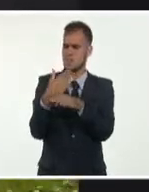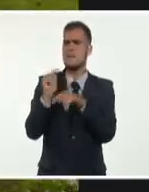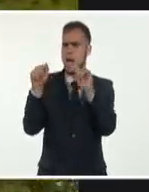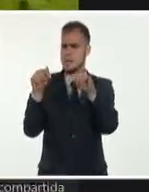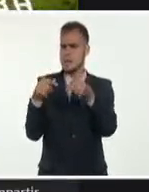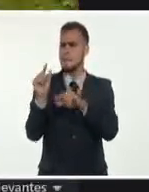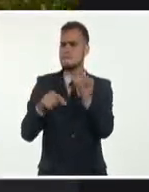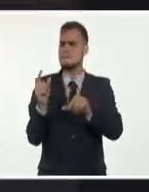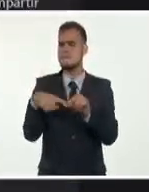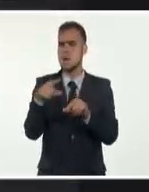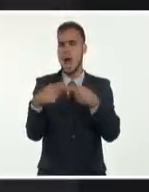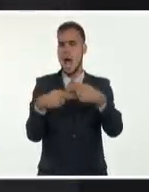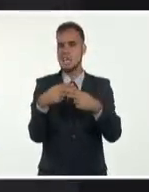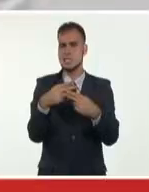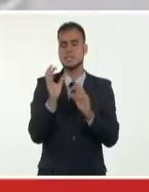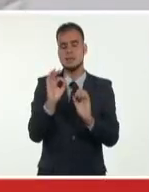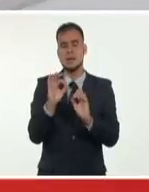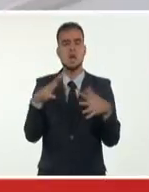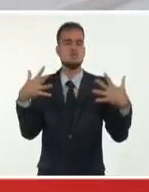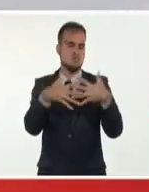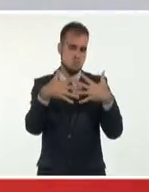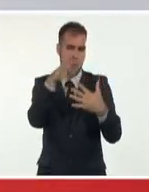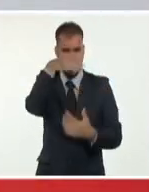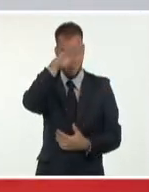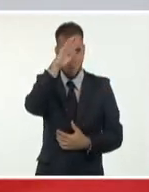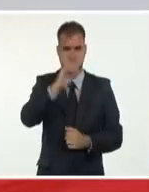por el fórum solidaridad con cuba irlanda